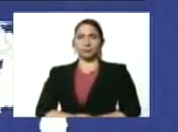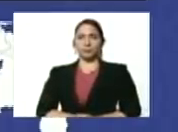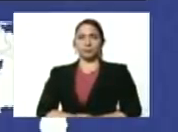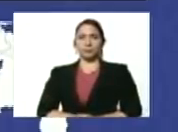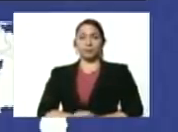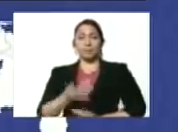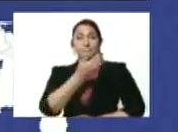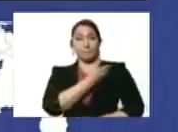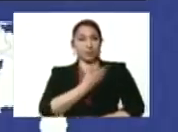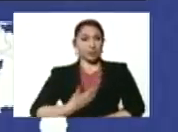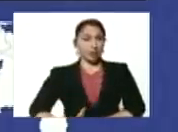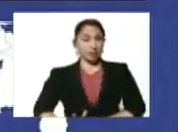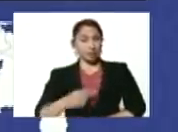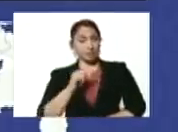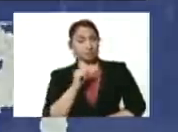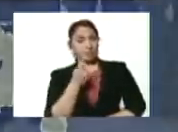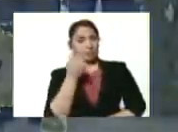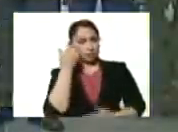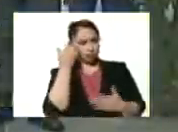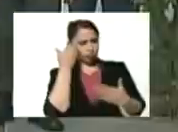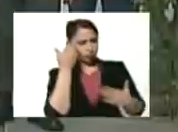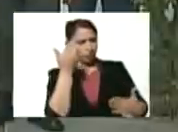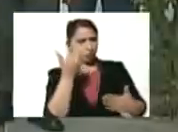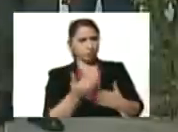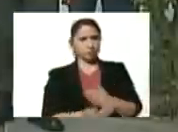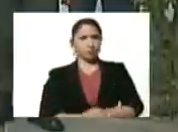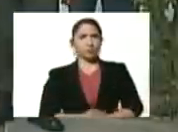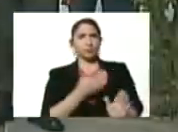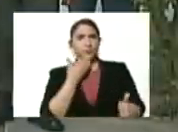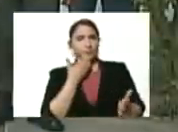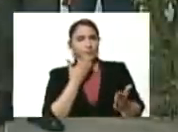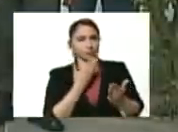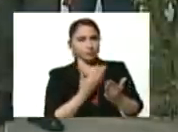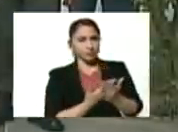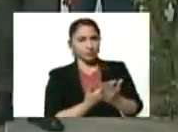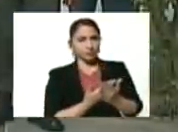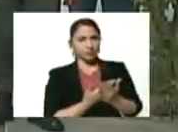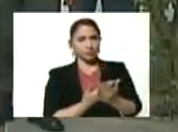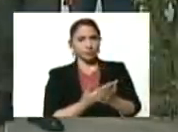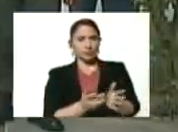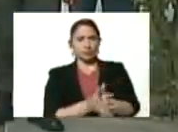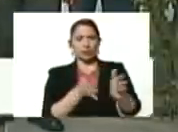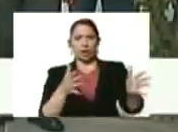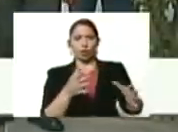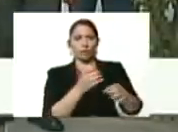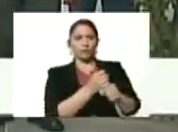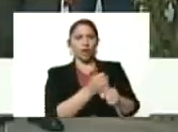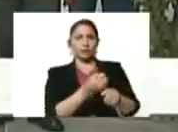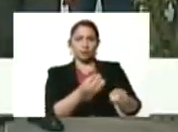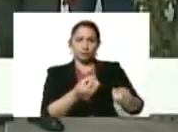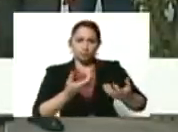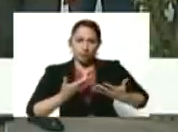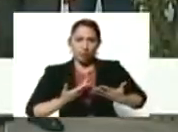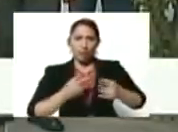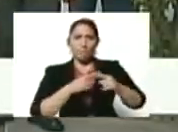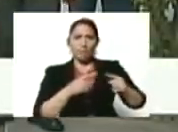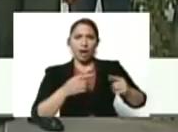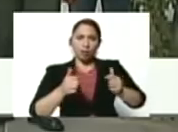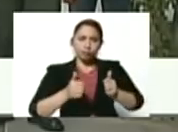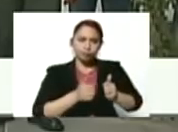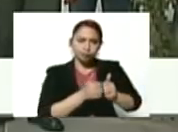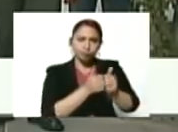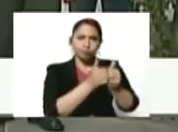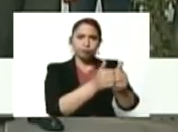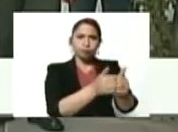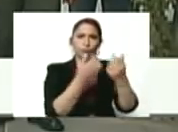Presidente, primero que nada, saludarle, agradecerle infinitamente la confianza que nos da para estar acompañándolo